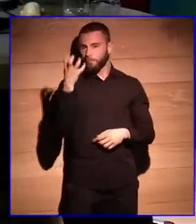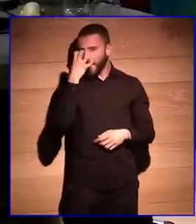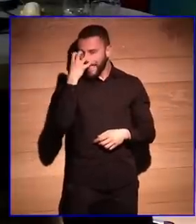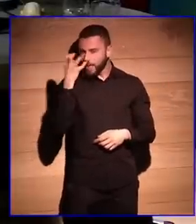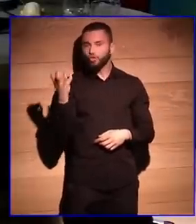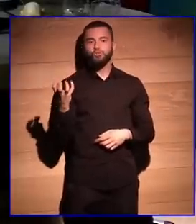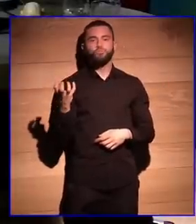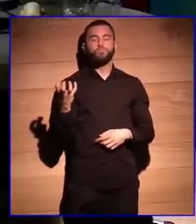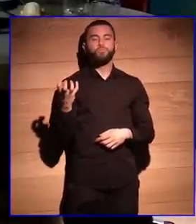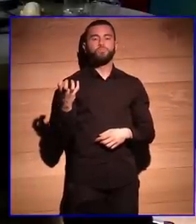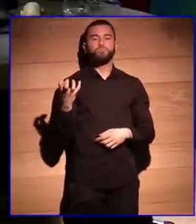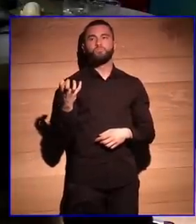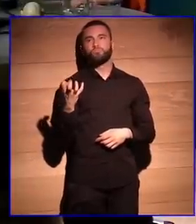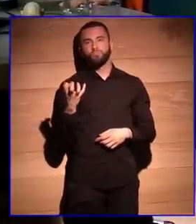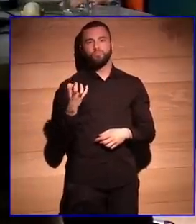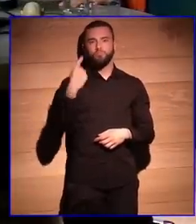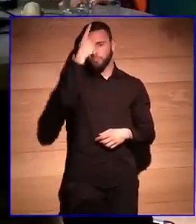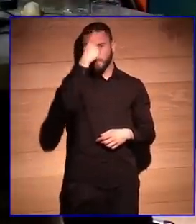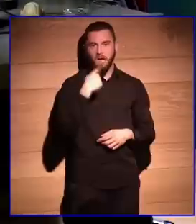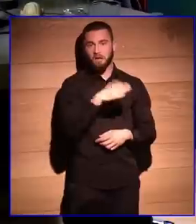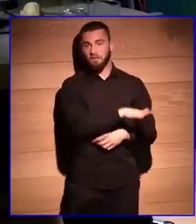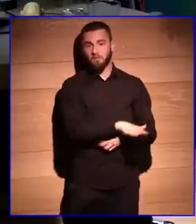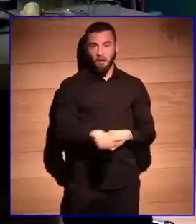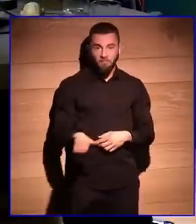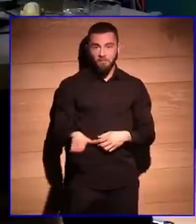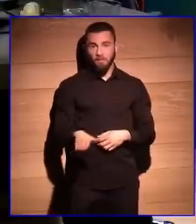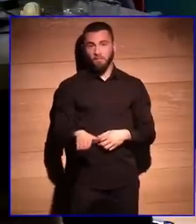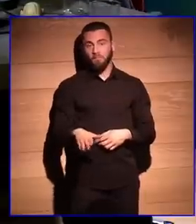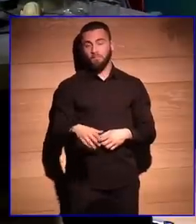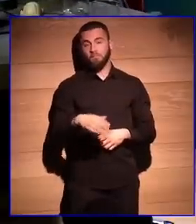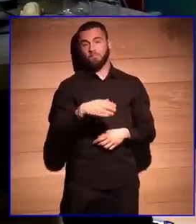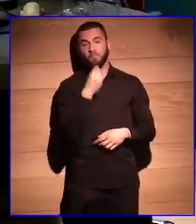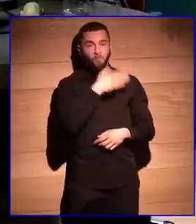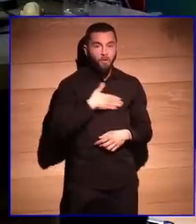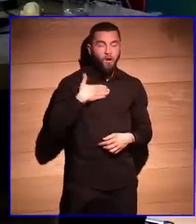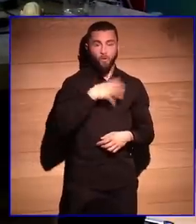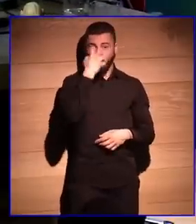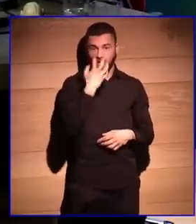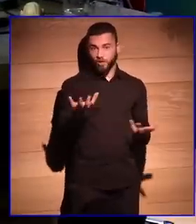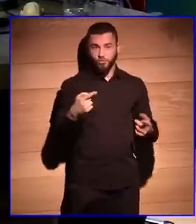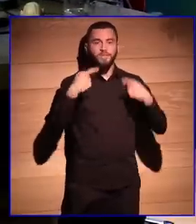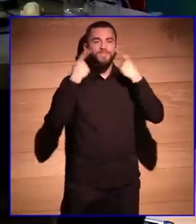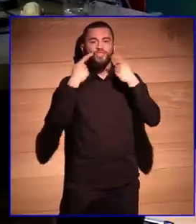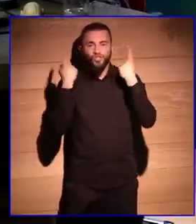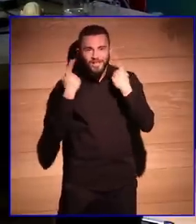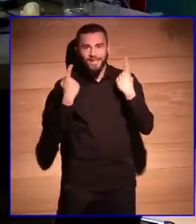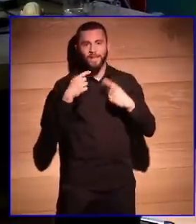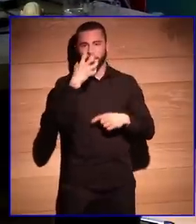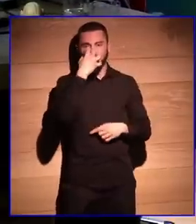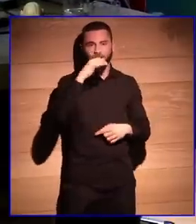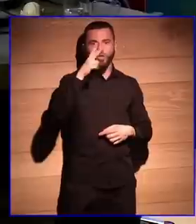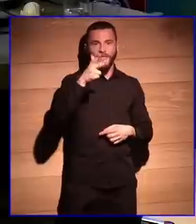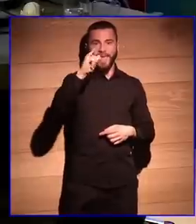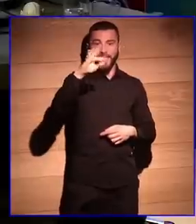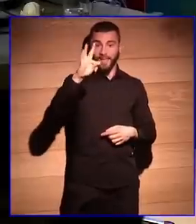imagen aparentemente infantil y aparentemente benigna. Y está pues el Joker, está el payaso de It. ¡Hombre, ¿puedo